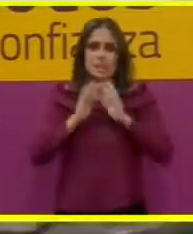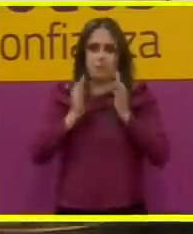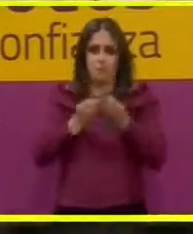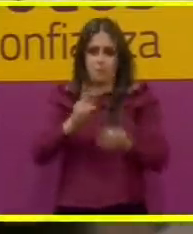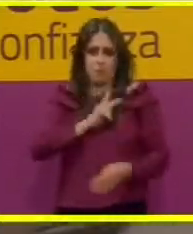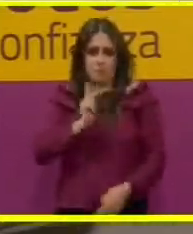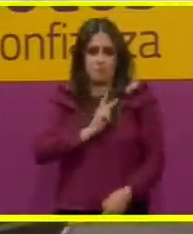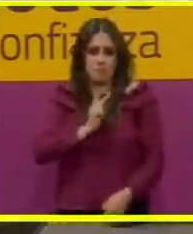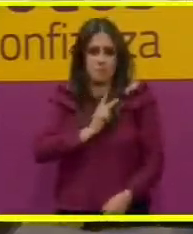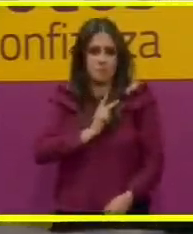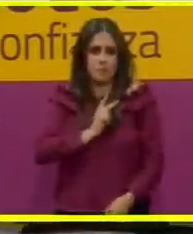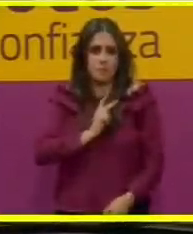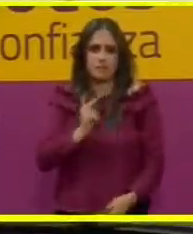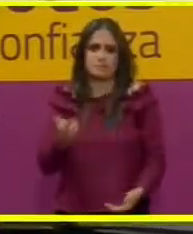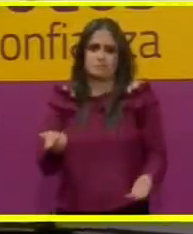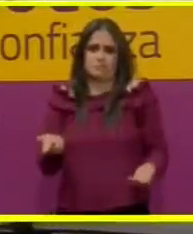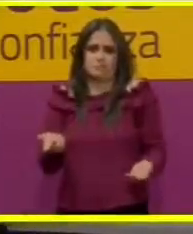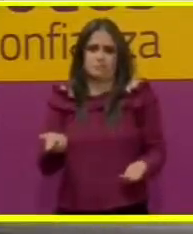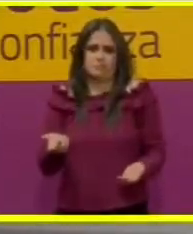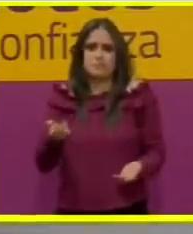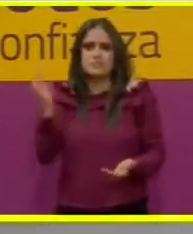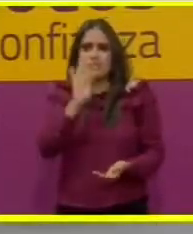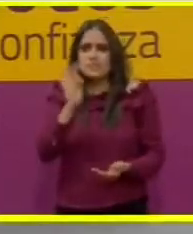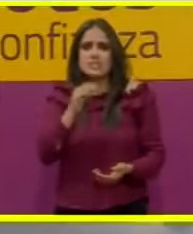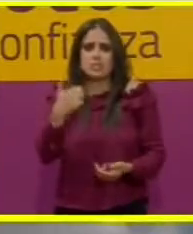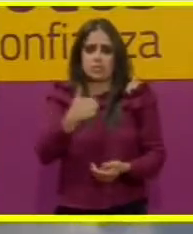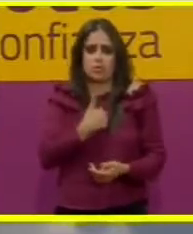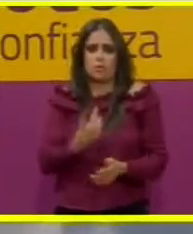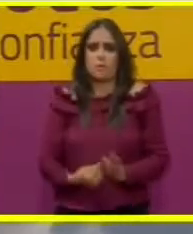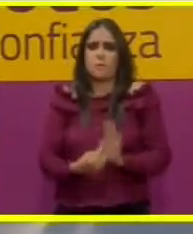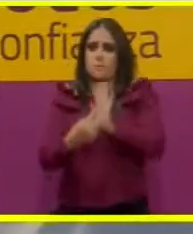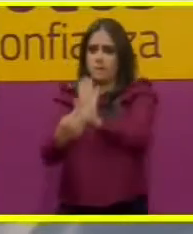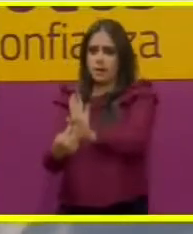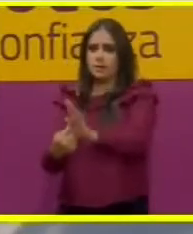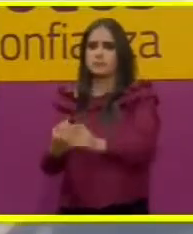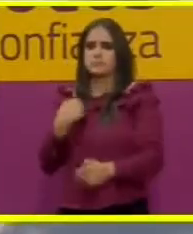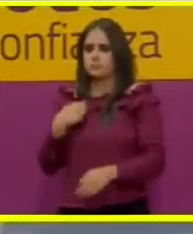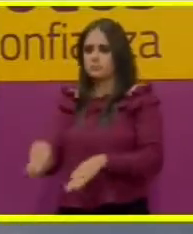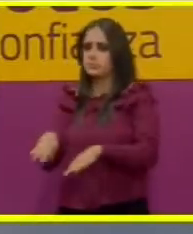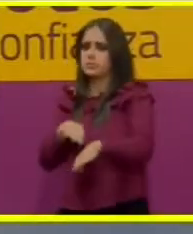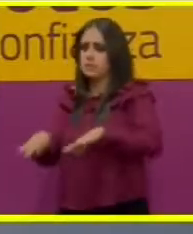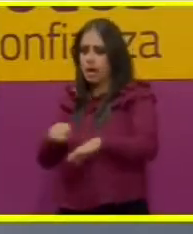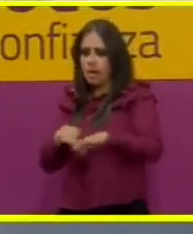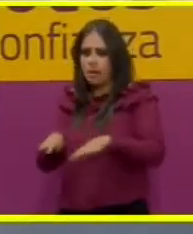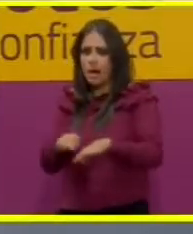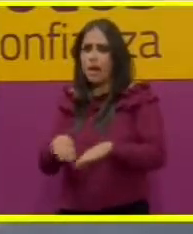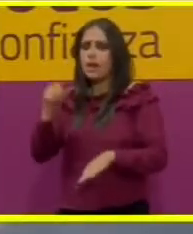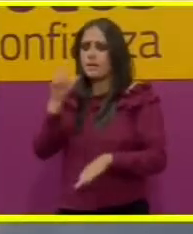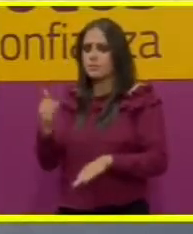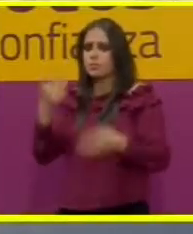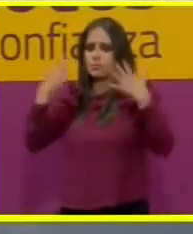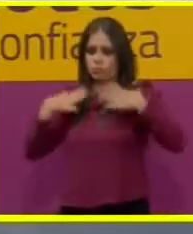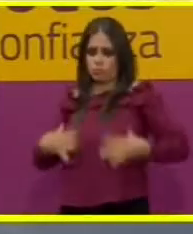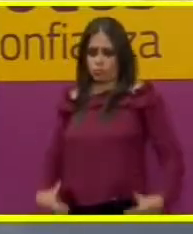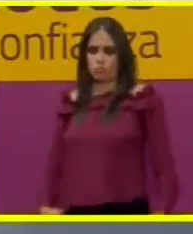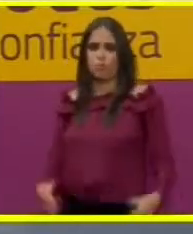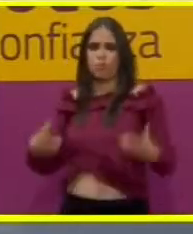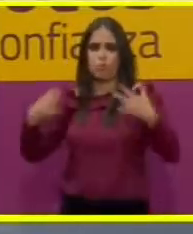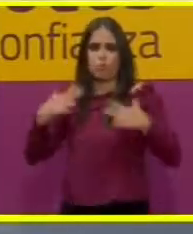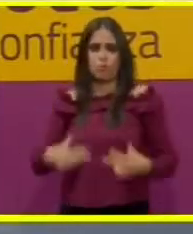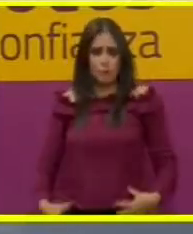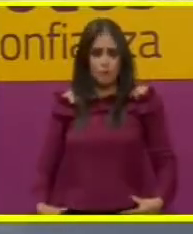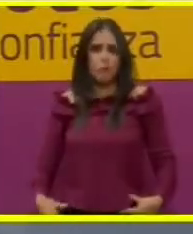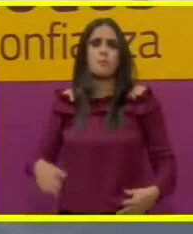forma. Digo, si yo me estoy presentando a trabajar y me cambio y me pongo mi uniforme